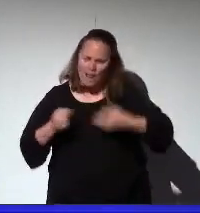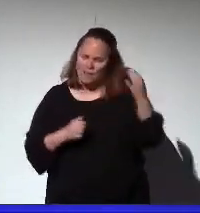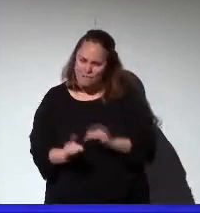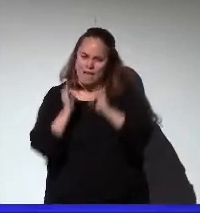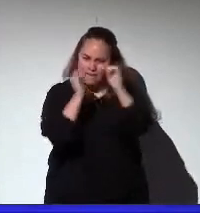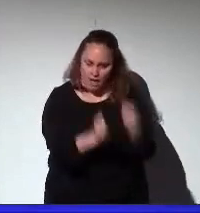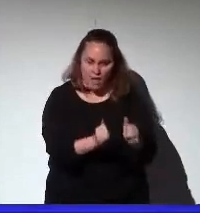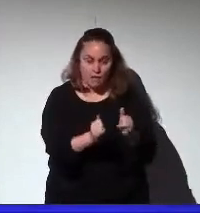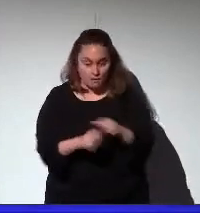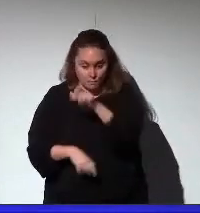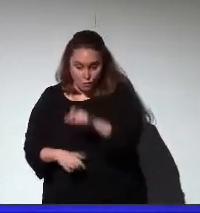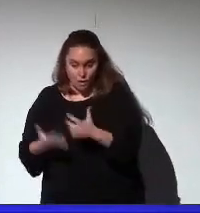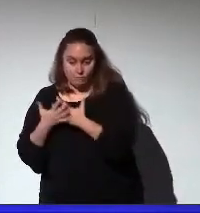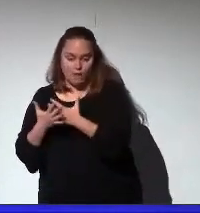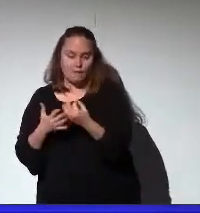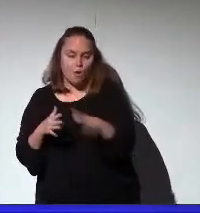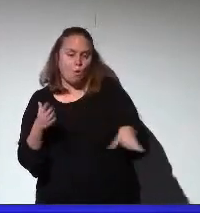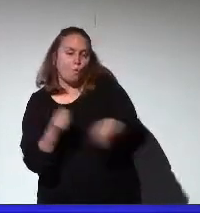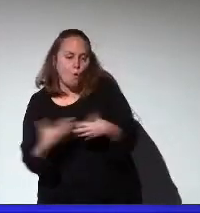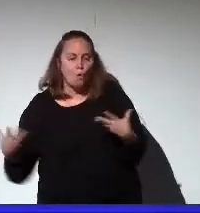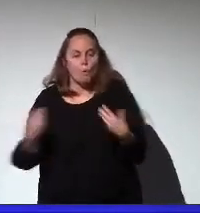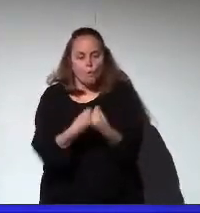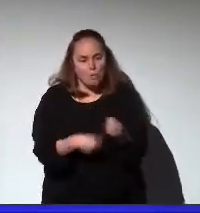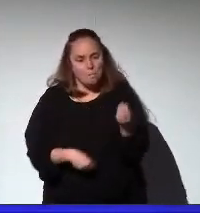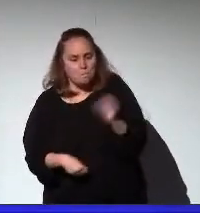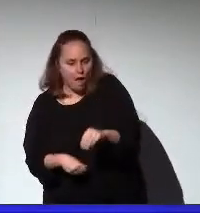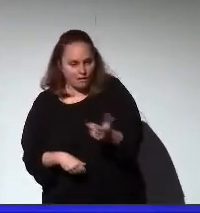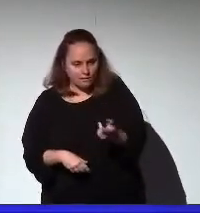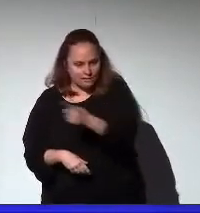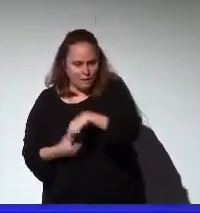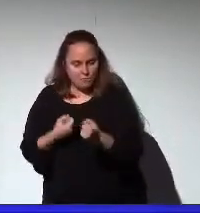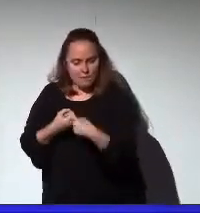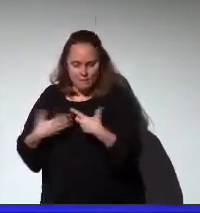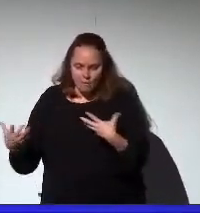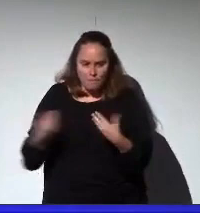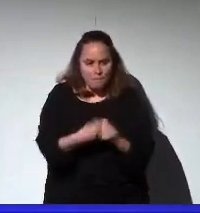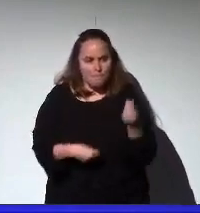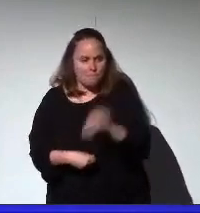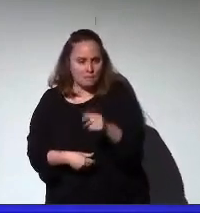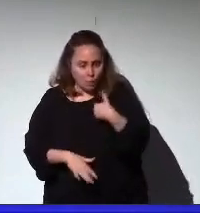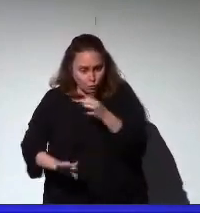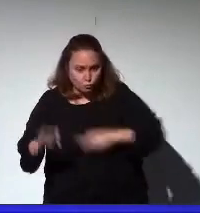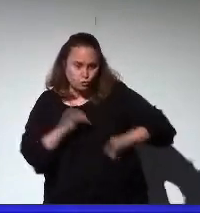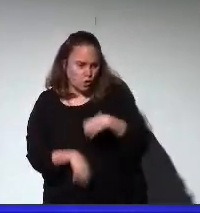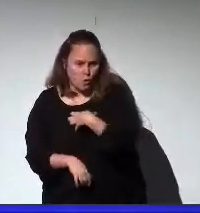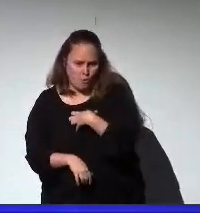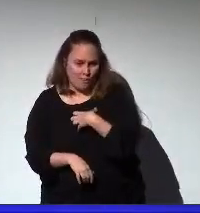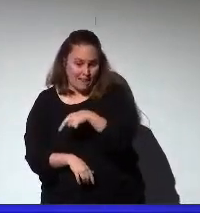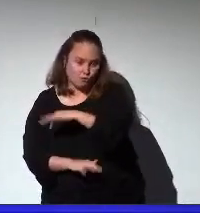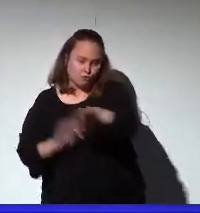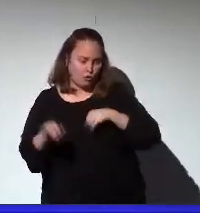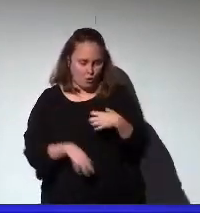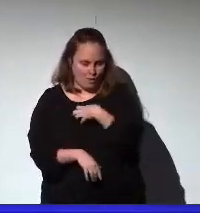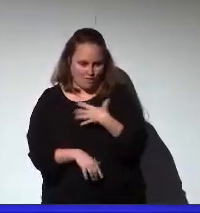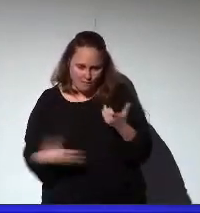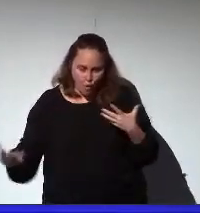tienen que cubrir, tienen que complementar, tienen que aportar esa parte participativa, esa parte de vertebración